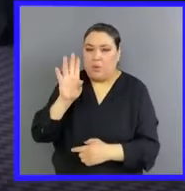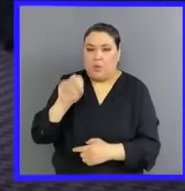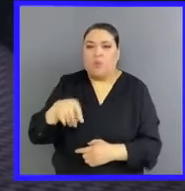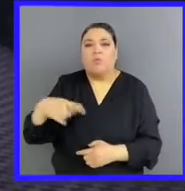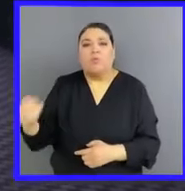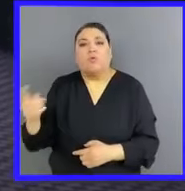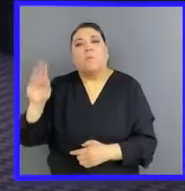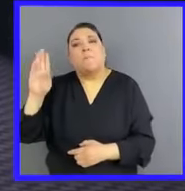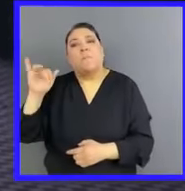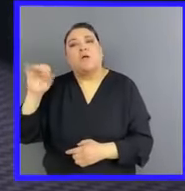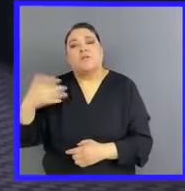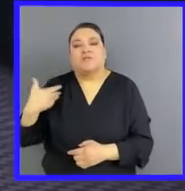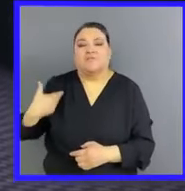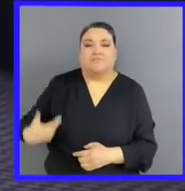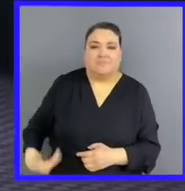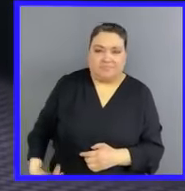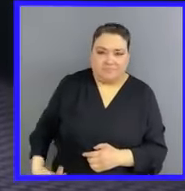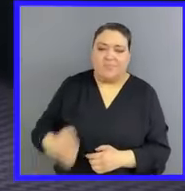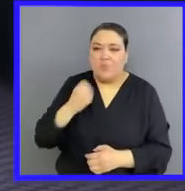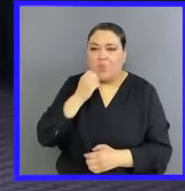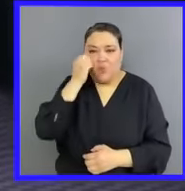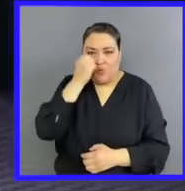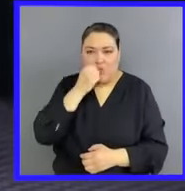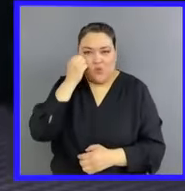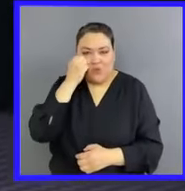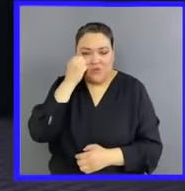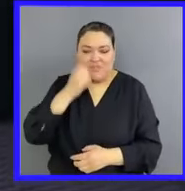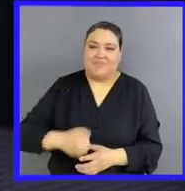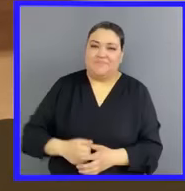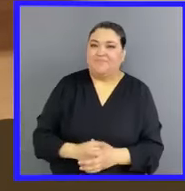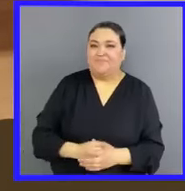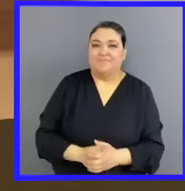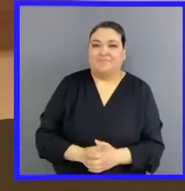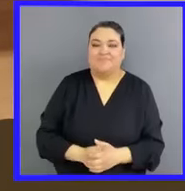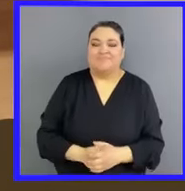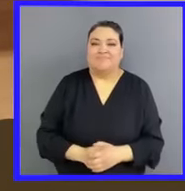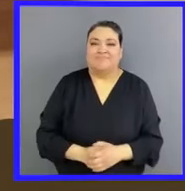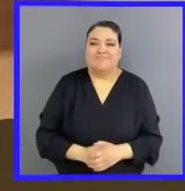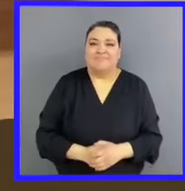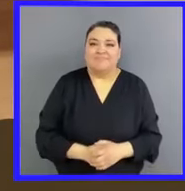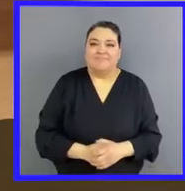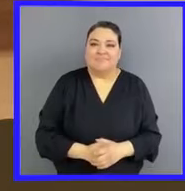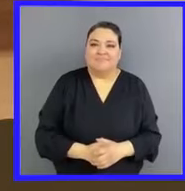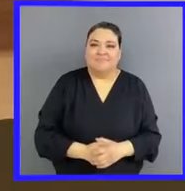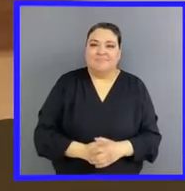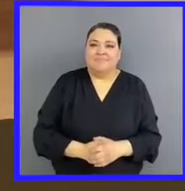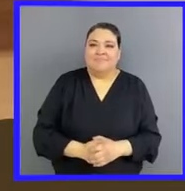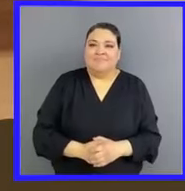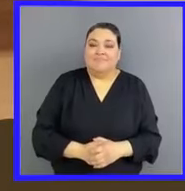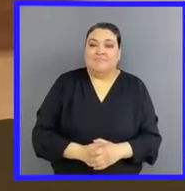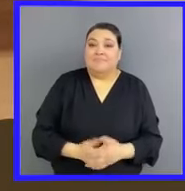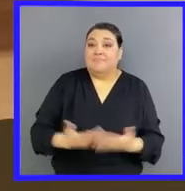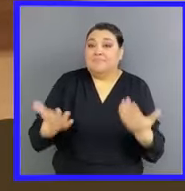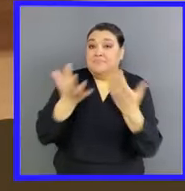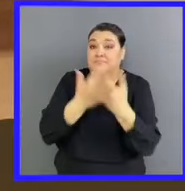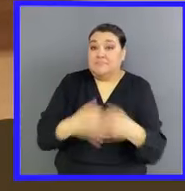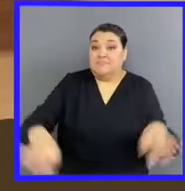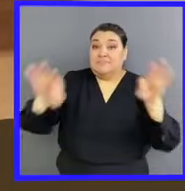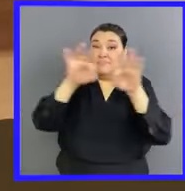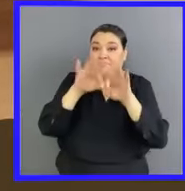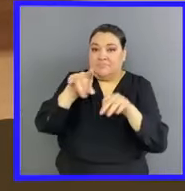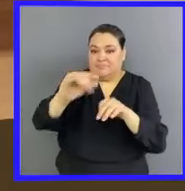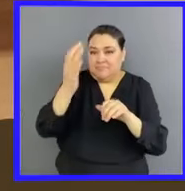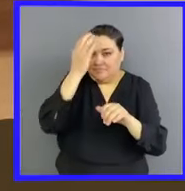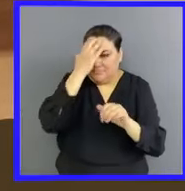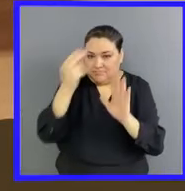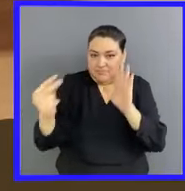Barrientos, para Plural TV, Óscar González. Y es fundamental reconocer los derechos a los animales